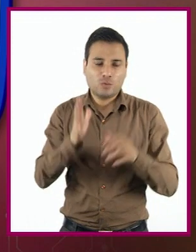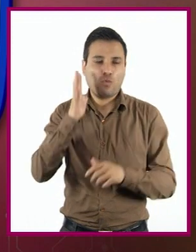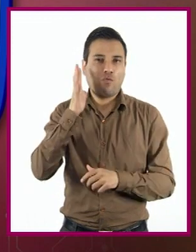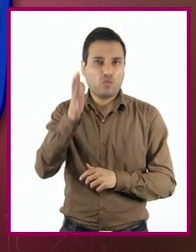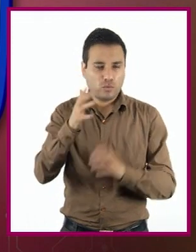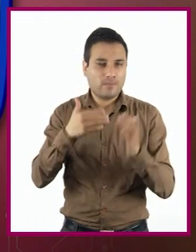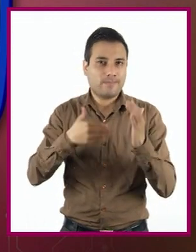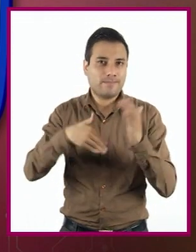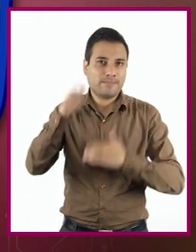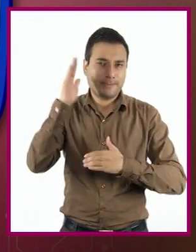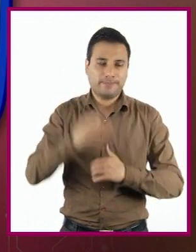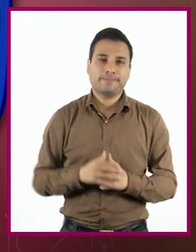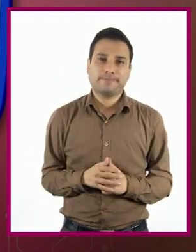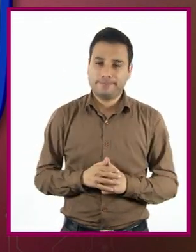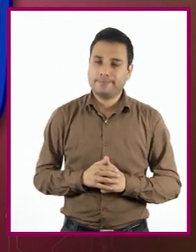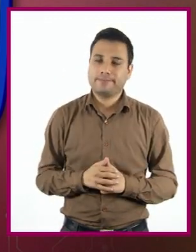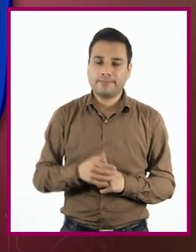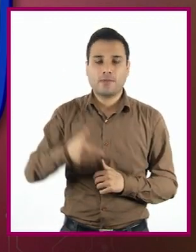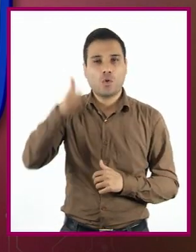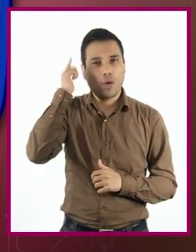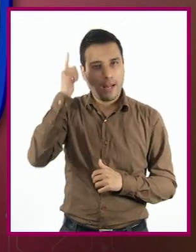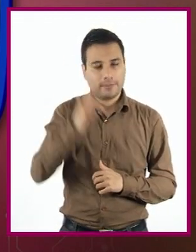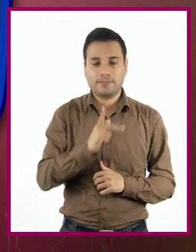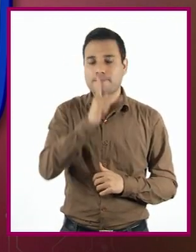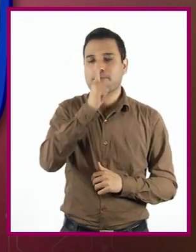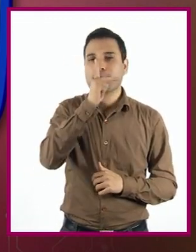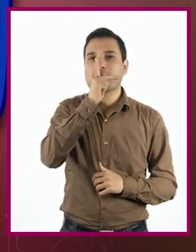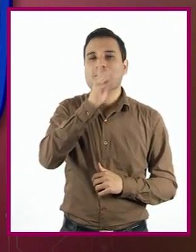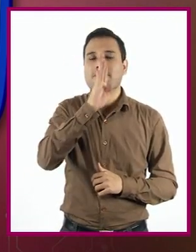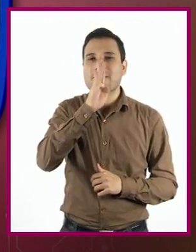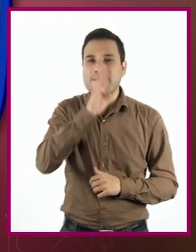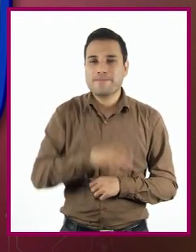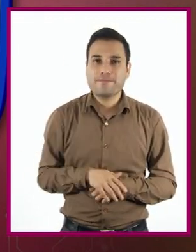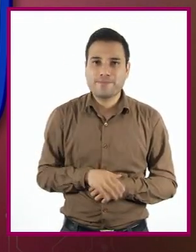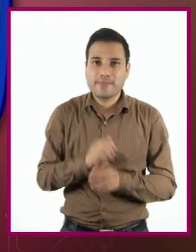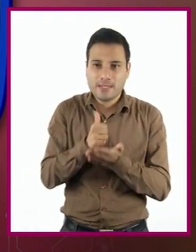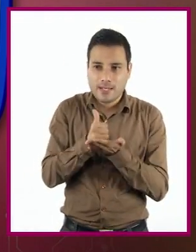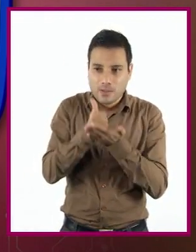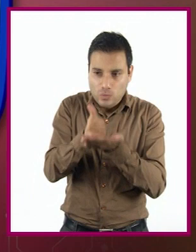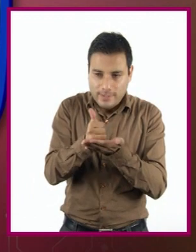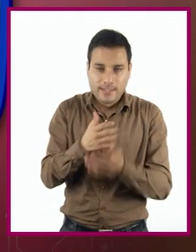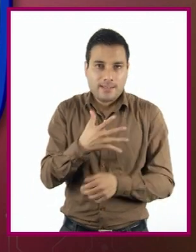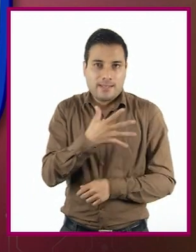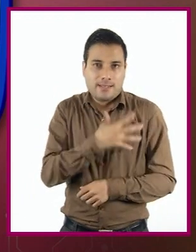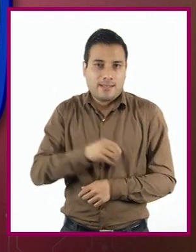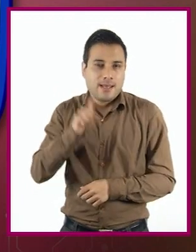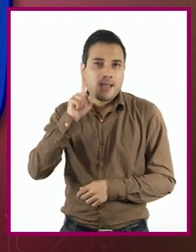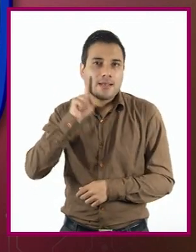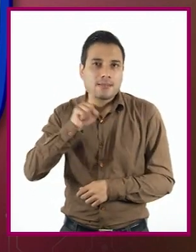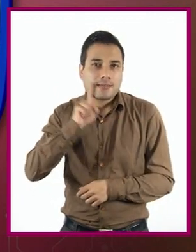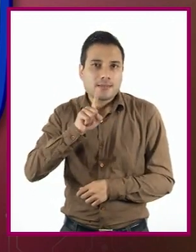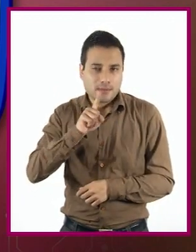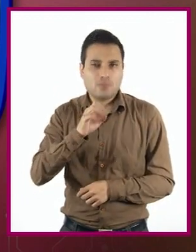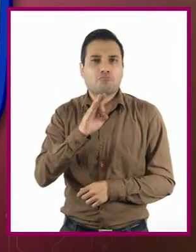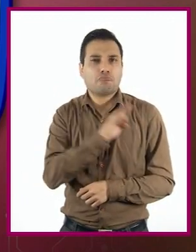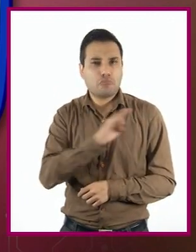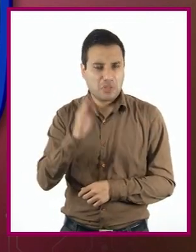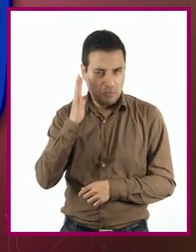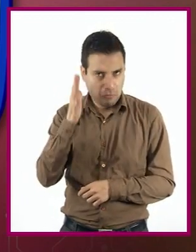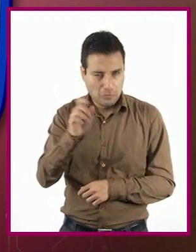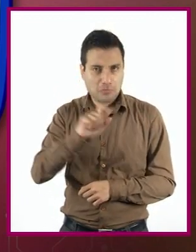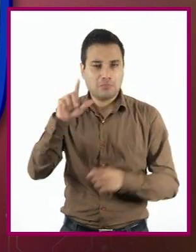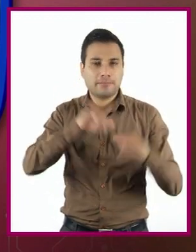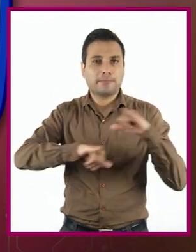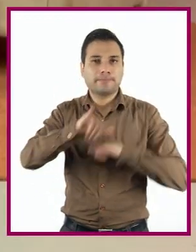ser. Así que estaría estupendo que las mamás y los papás ayudaran a sus hijas a saber que pueden ser científicas.